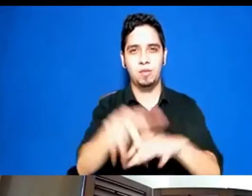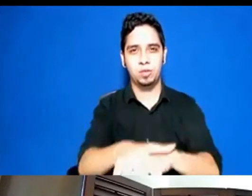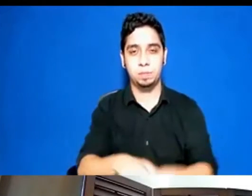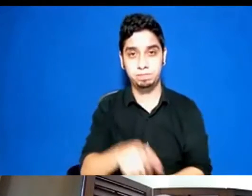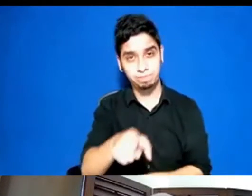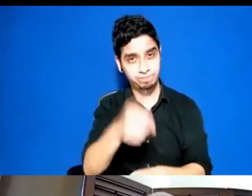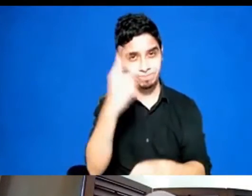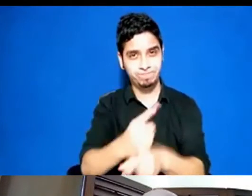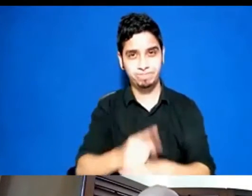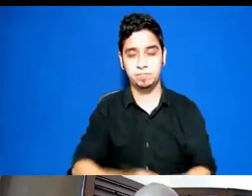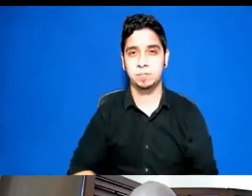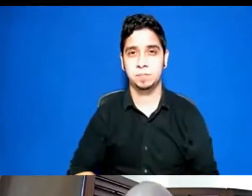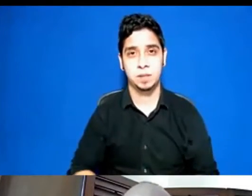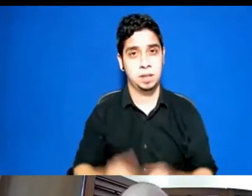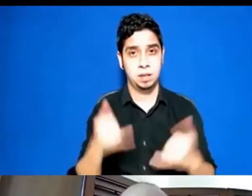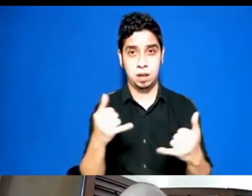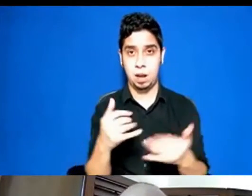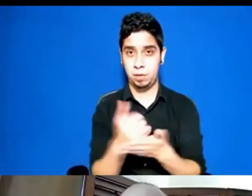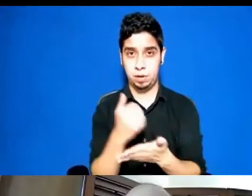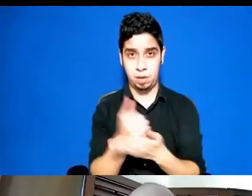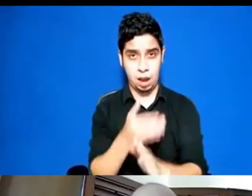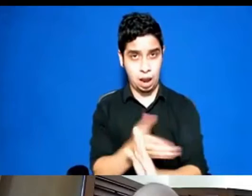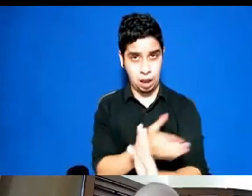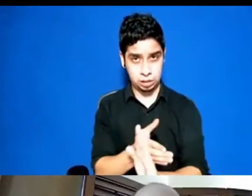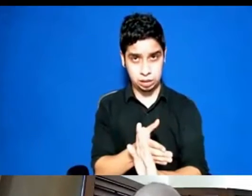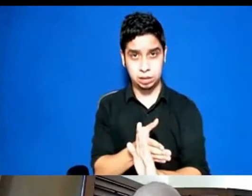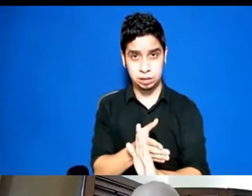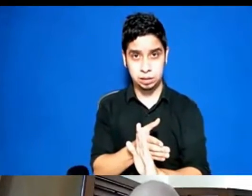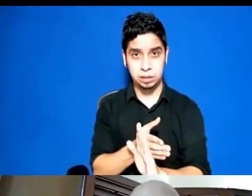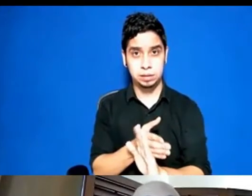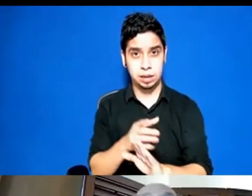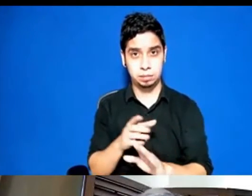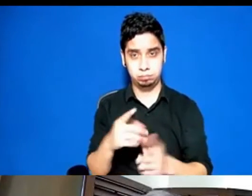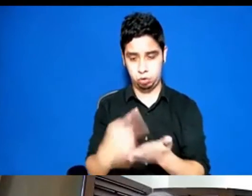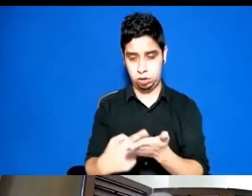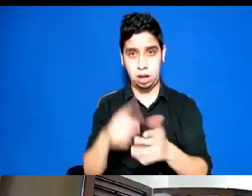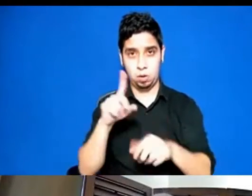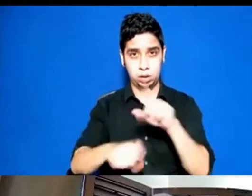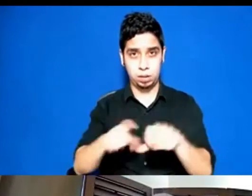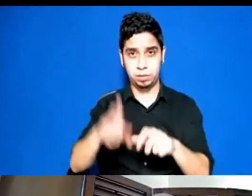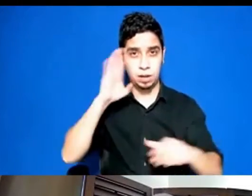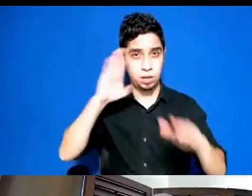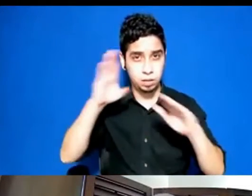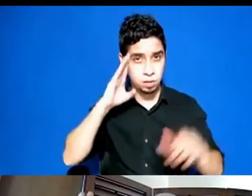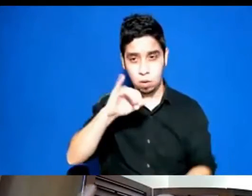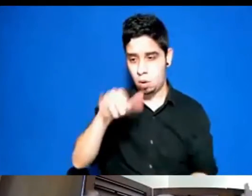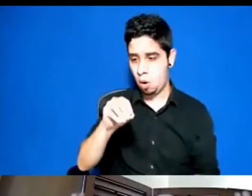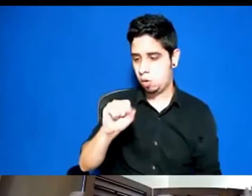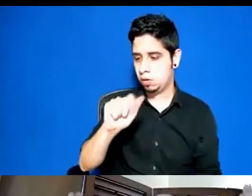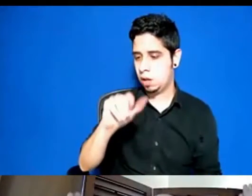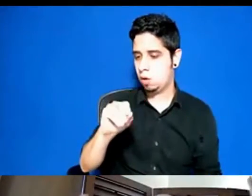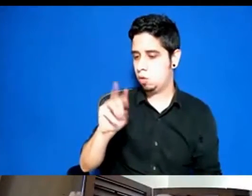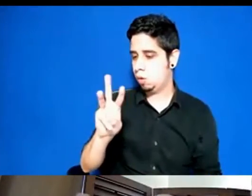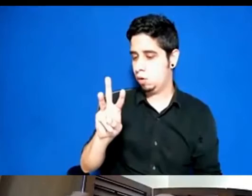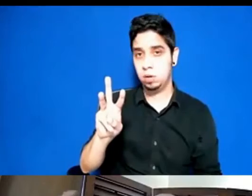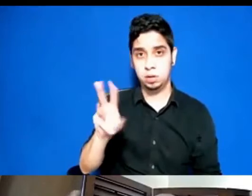y aprovechando, antes de pasar a las encuestas, vamos a saludar a José Lo W, que hoy sí